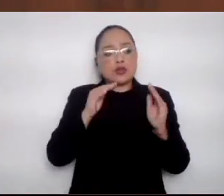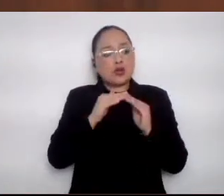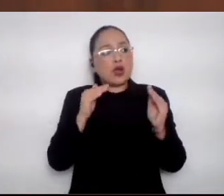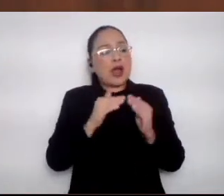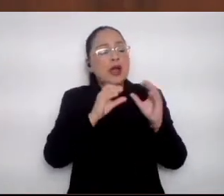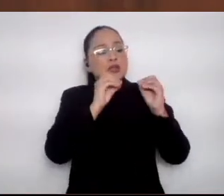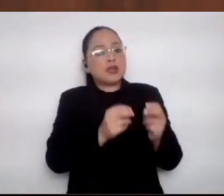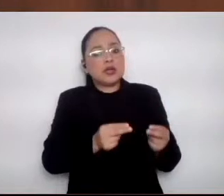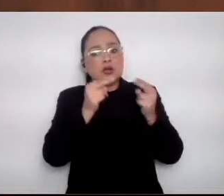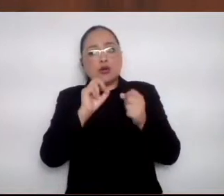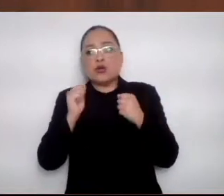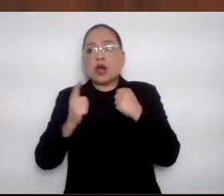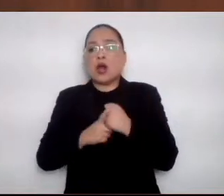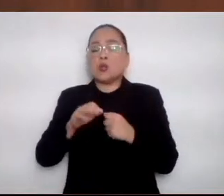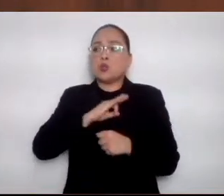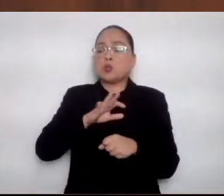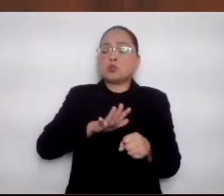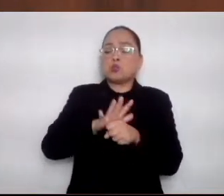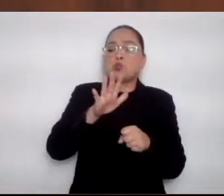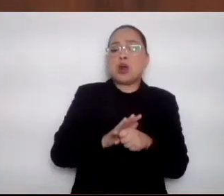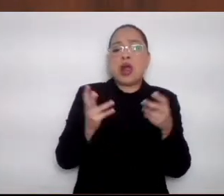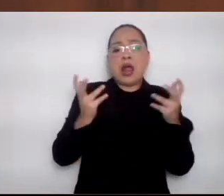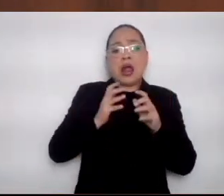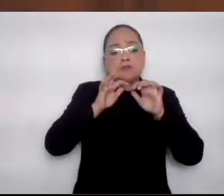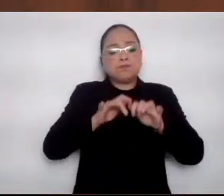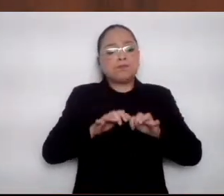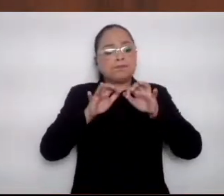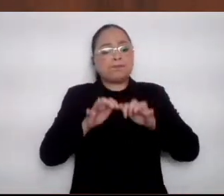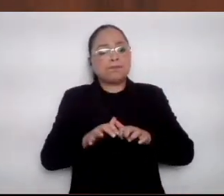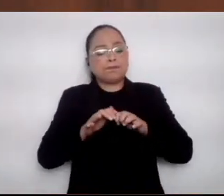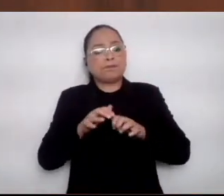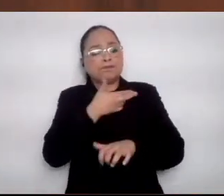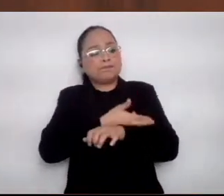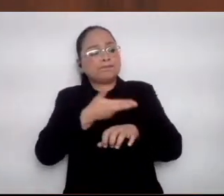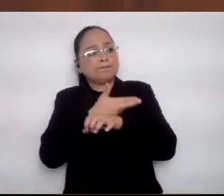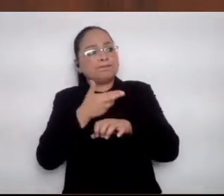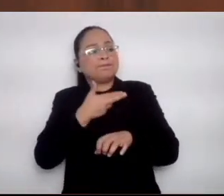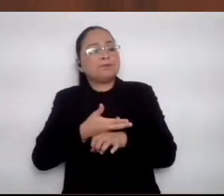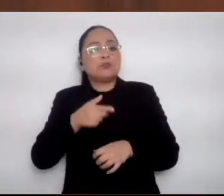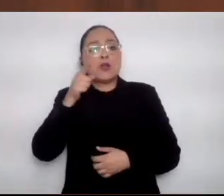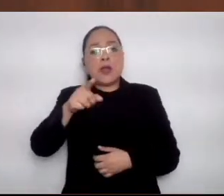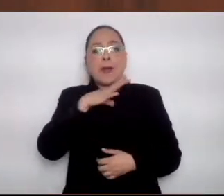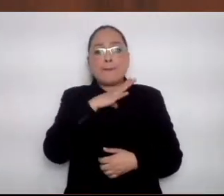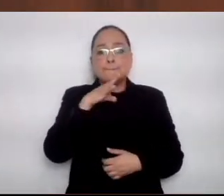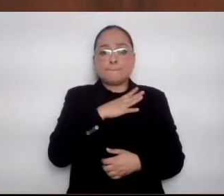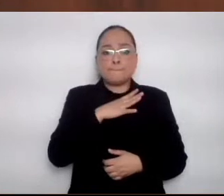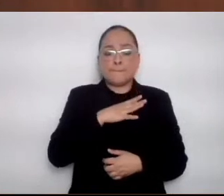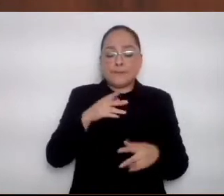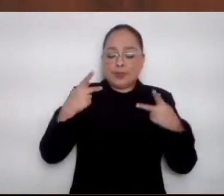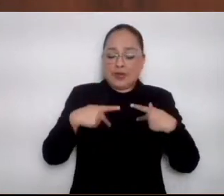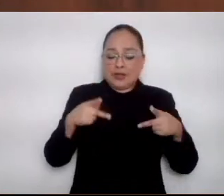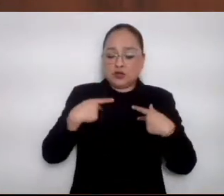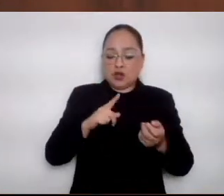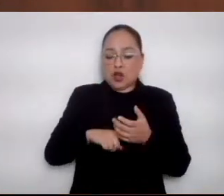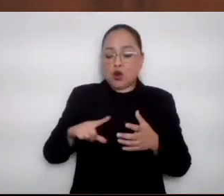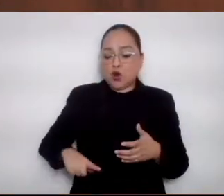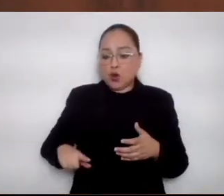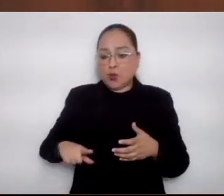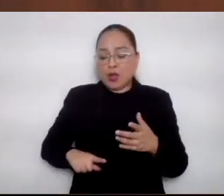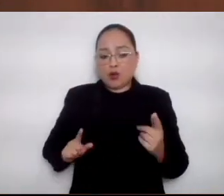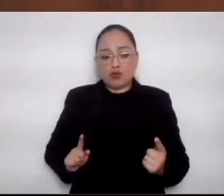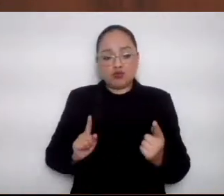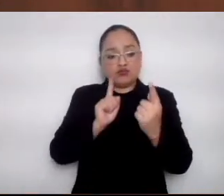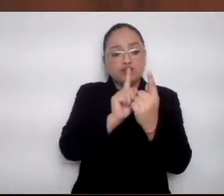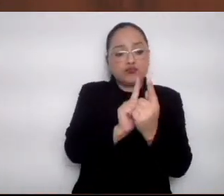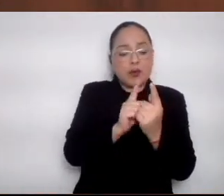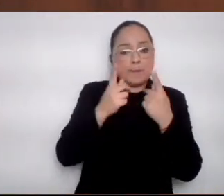o del hogar, elimina incentivos para la corrupción, pues reduce al mínimo la interacción del servidor público con el ciudadano. Ya lo